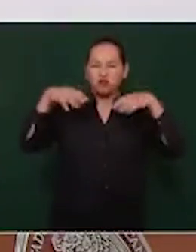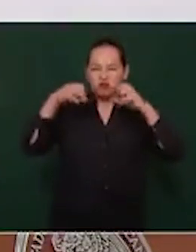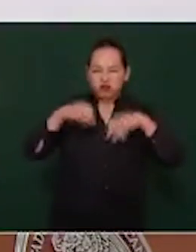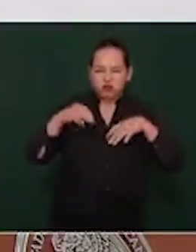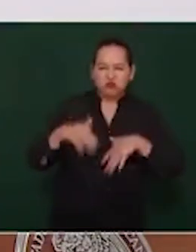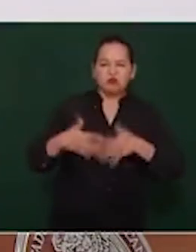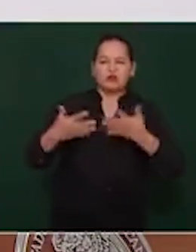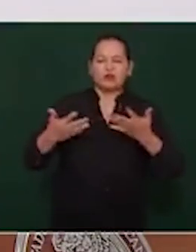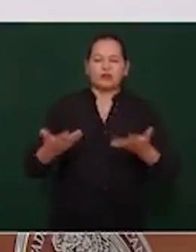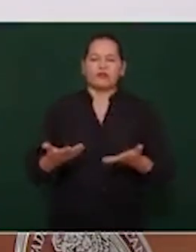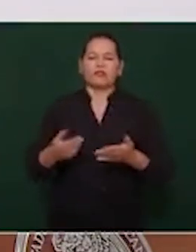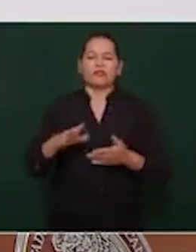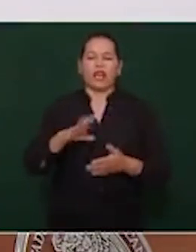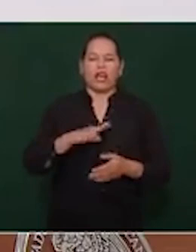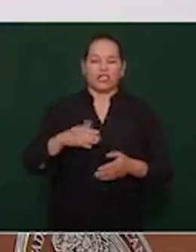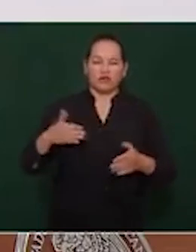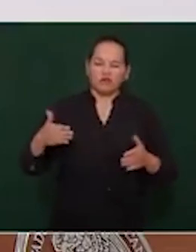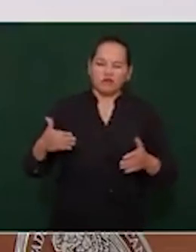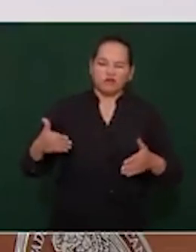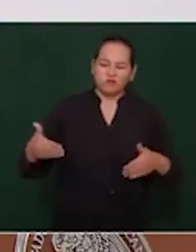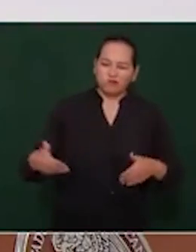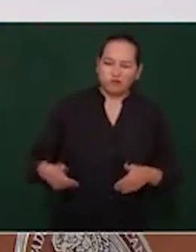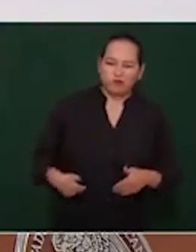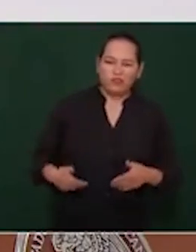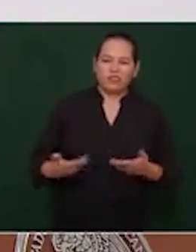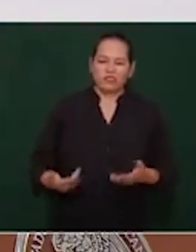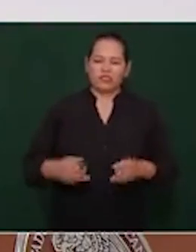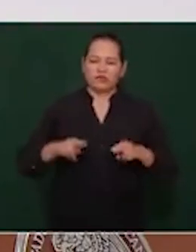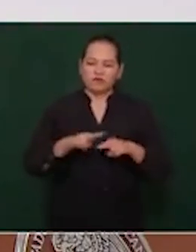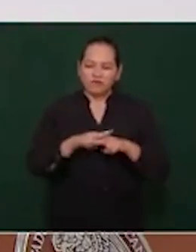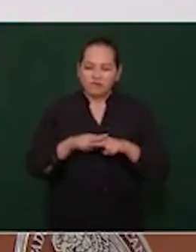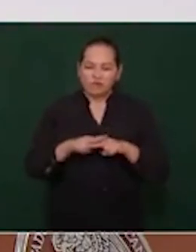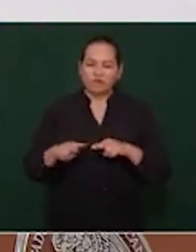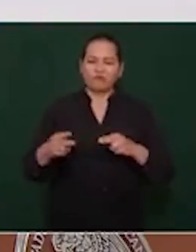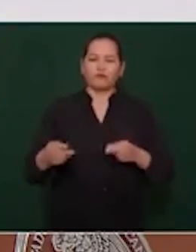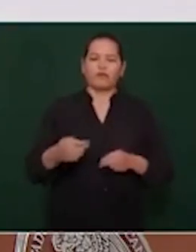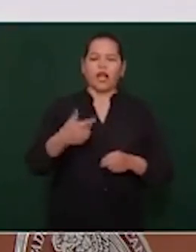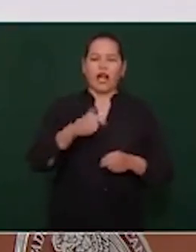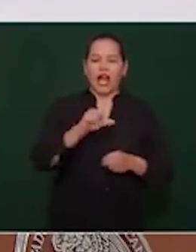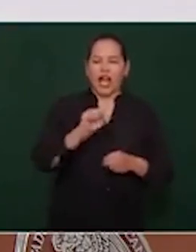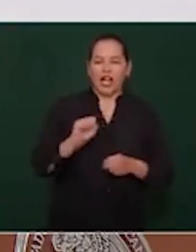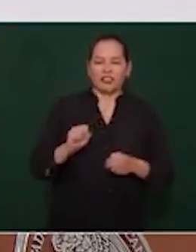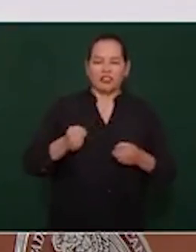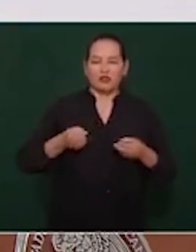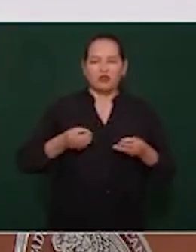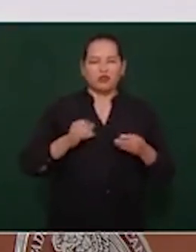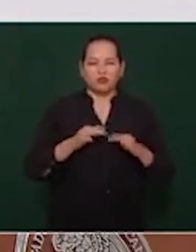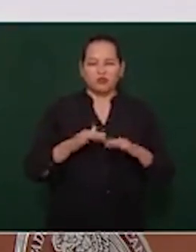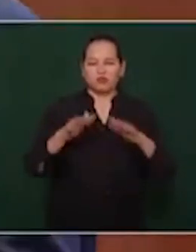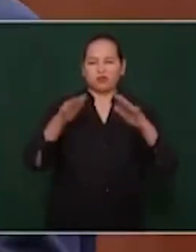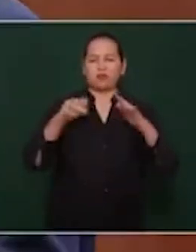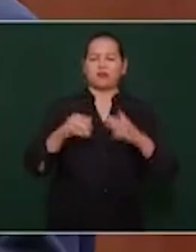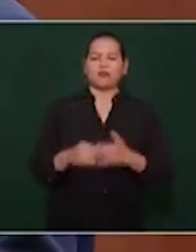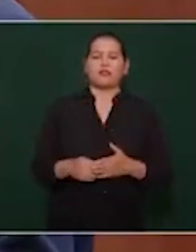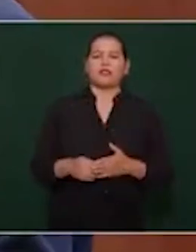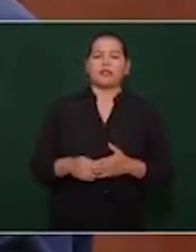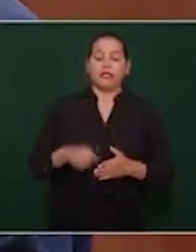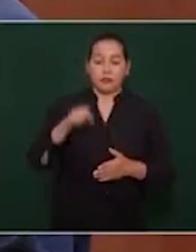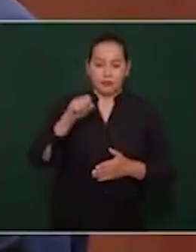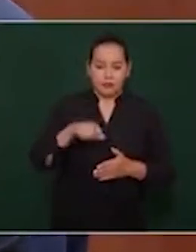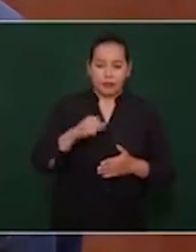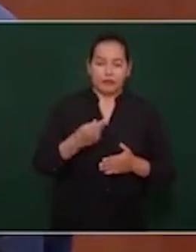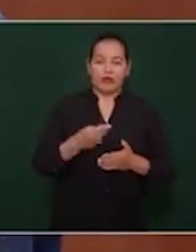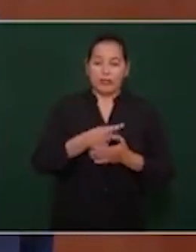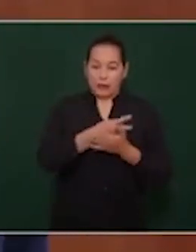explosiones, accidentes ferroviarios, fugas de gas, accidentes aéreos. También dentro de este plan